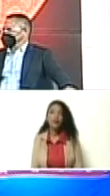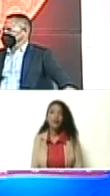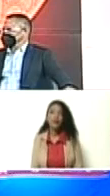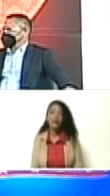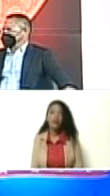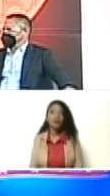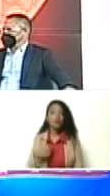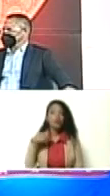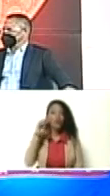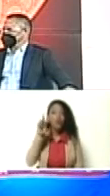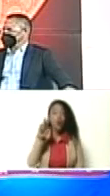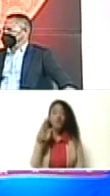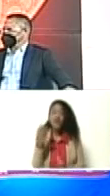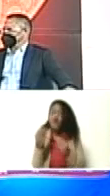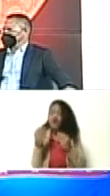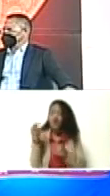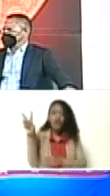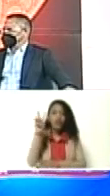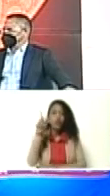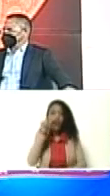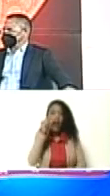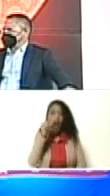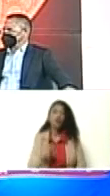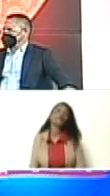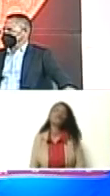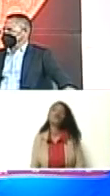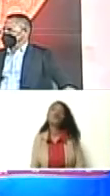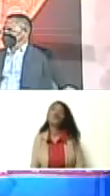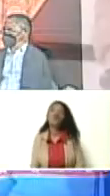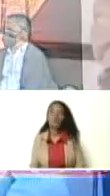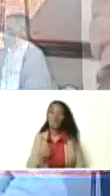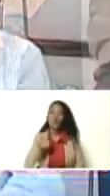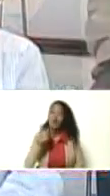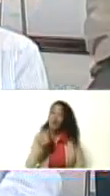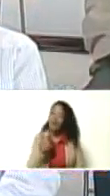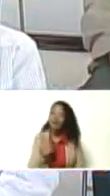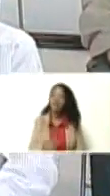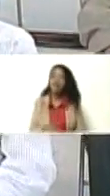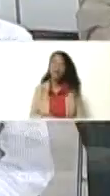Y yo veo a muchos venezolanos, le dije a Ernesto,